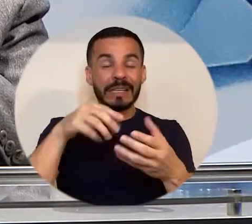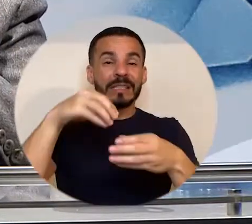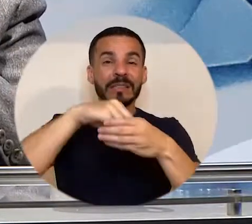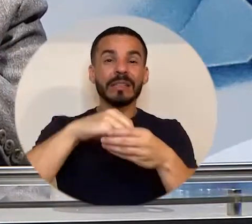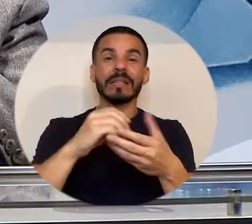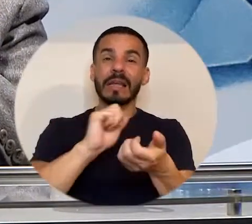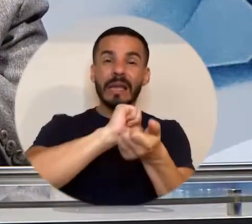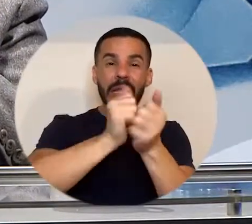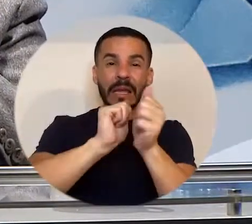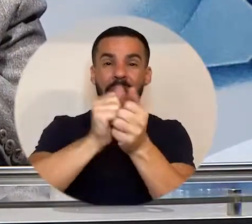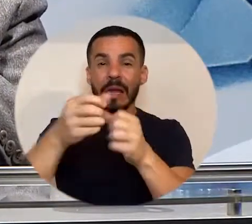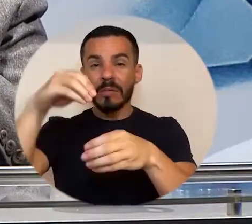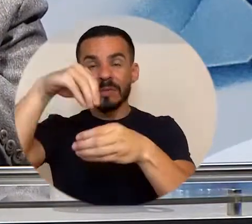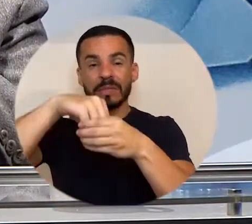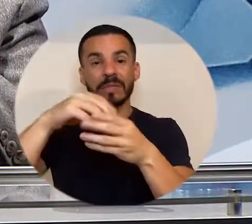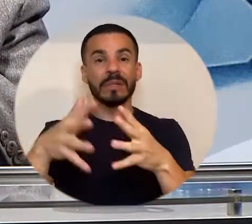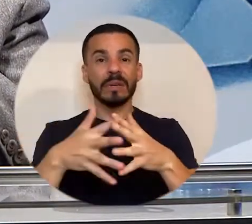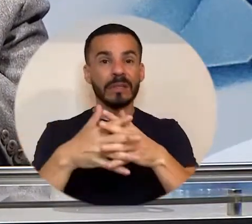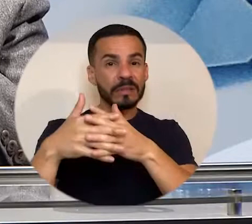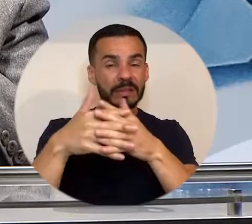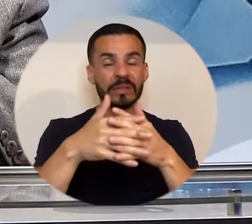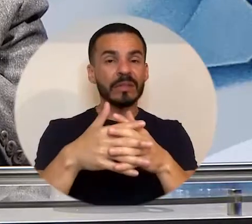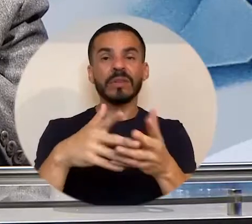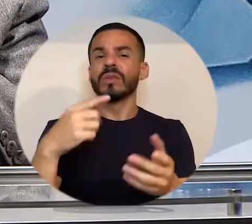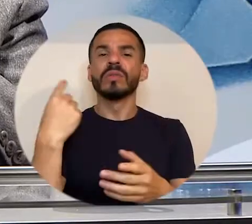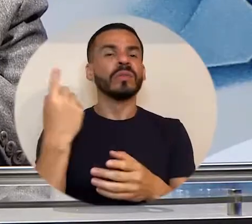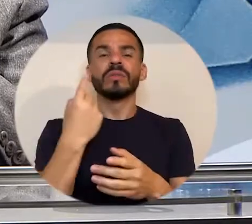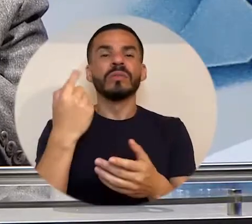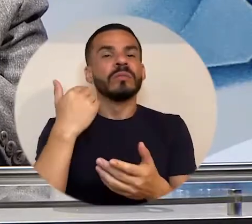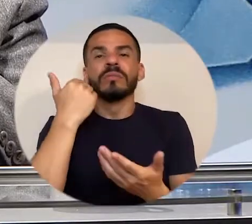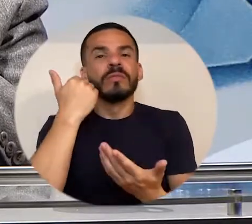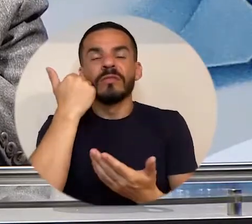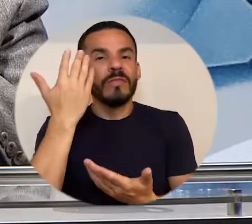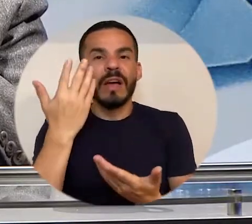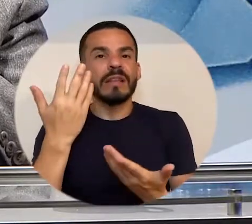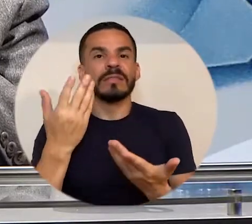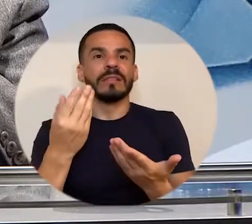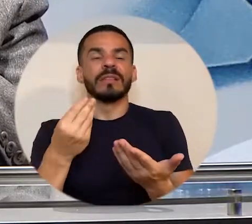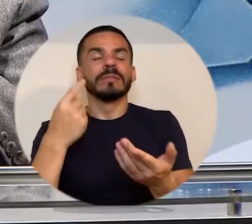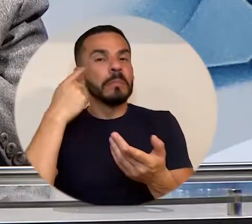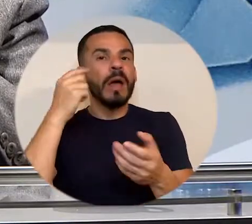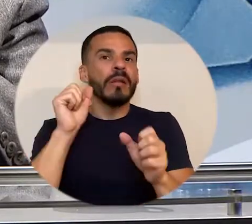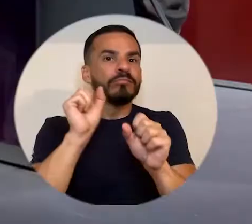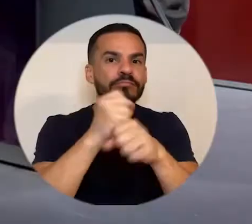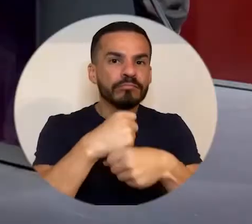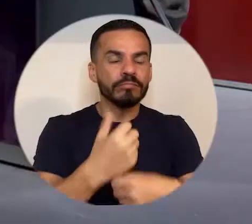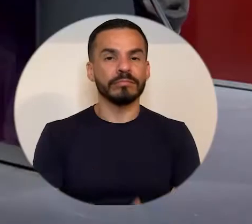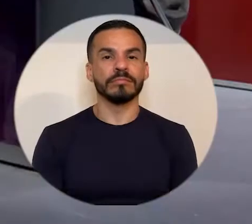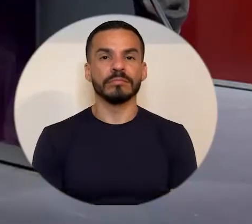de reformas internas en los Estados Unidos que no son fáciles de vender.